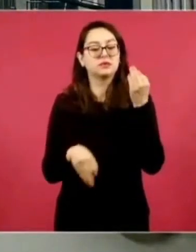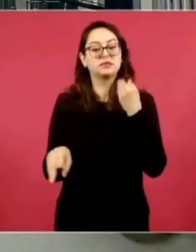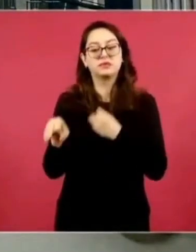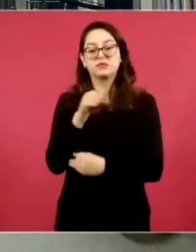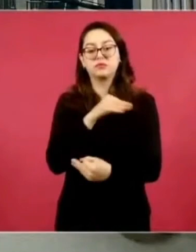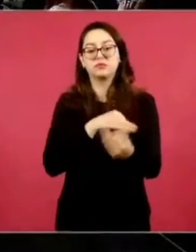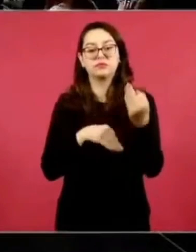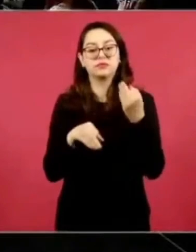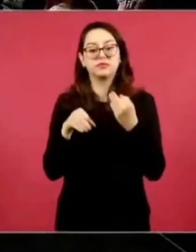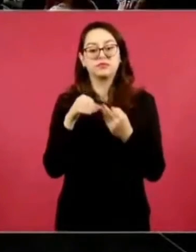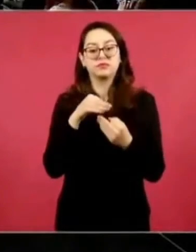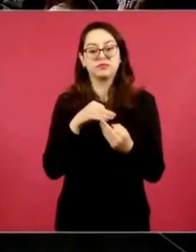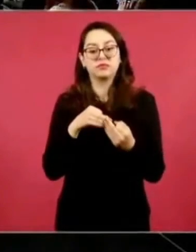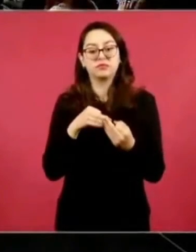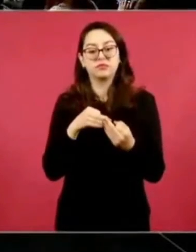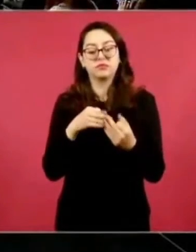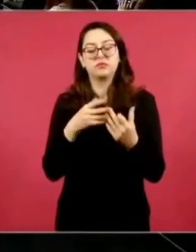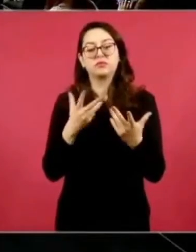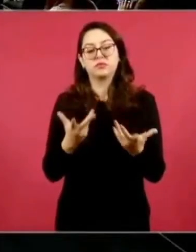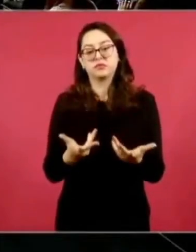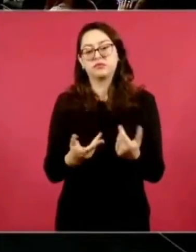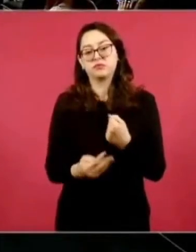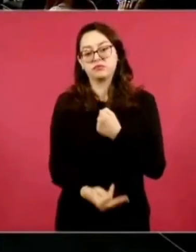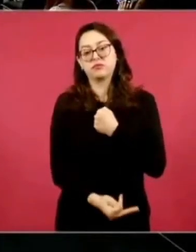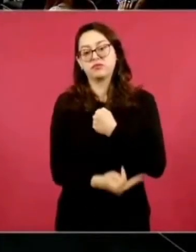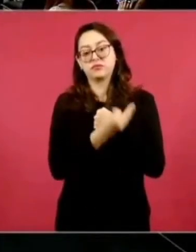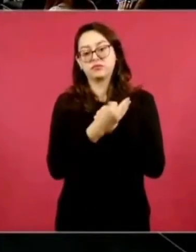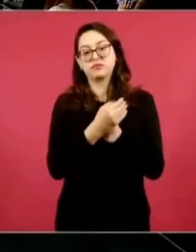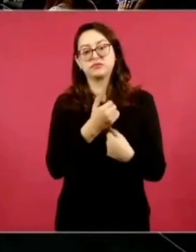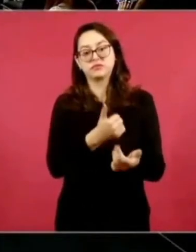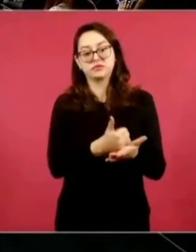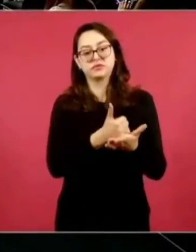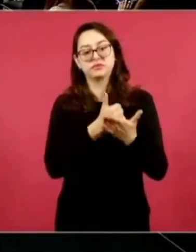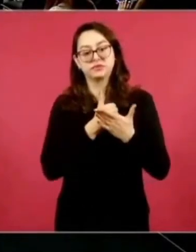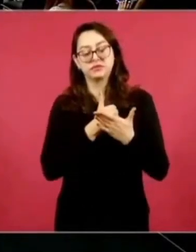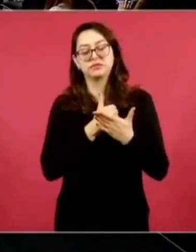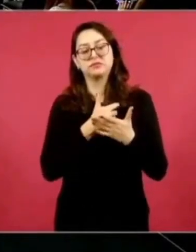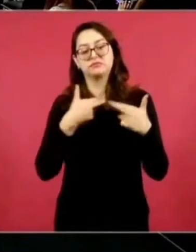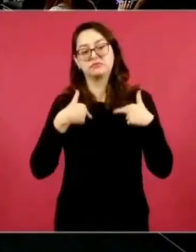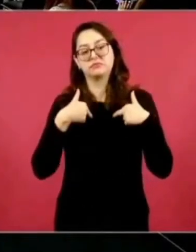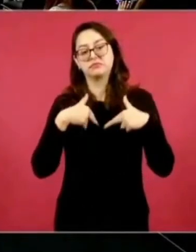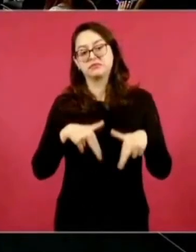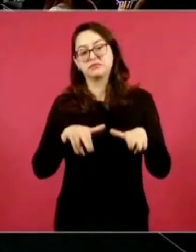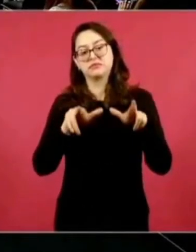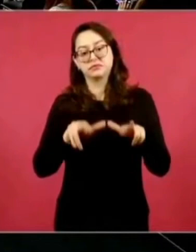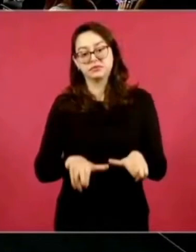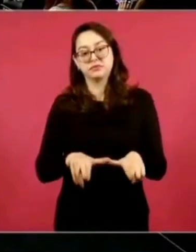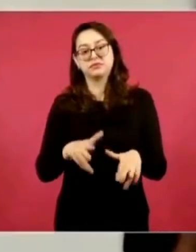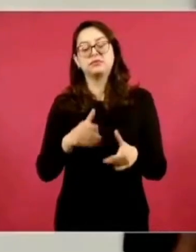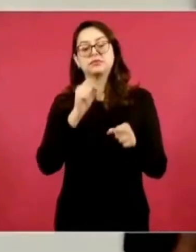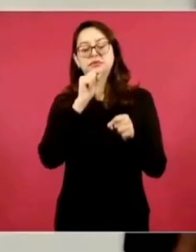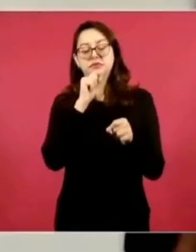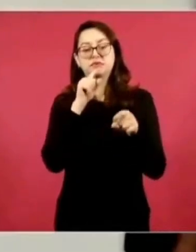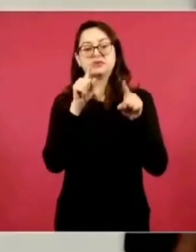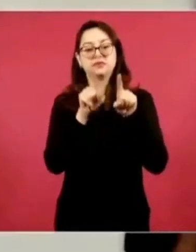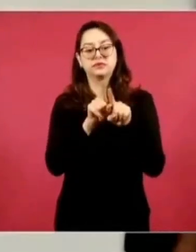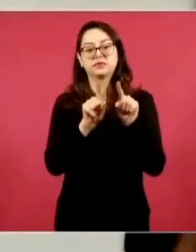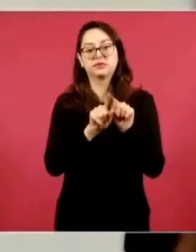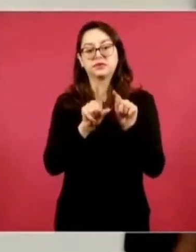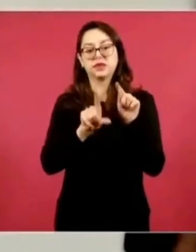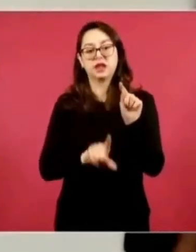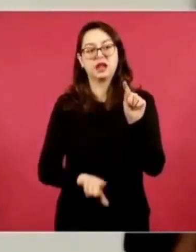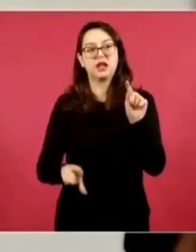que sin darse cuenta me dieron un escudo. ¿Por qué? Porque ellos levantaron la voz por mí. A la prensa nacional, a la